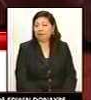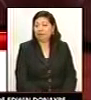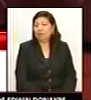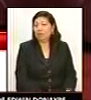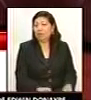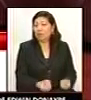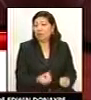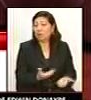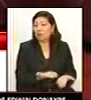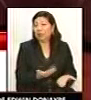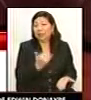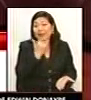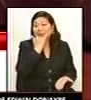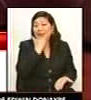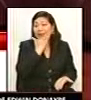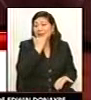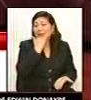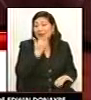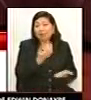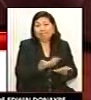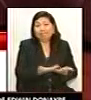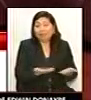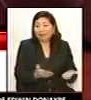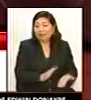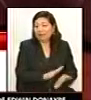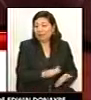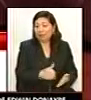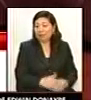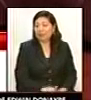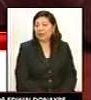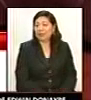como un error material.